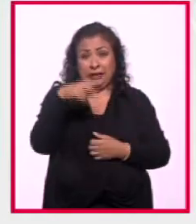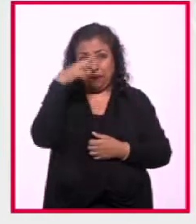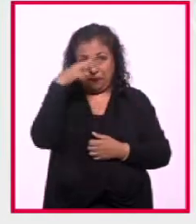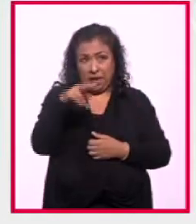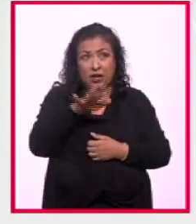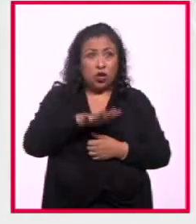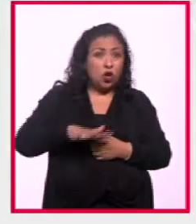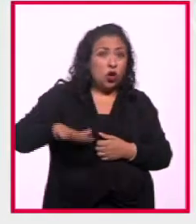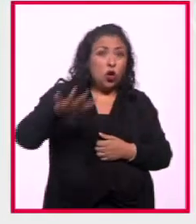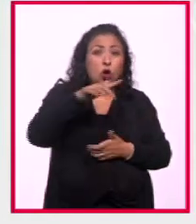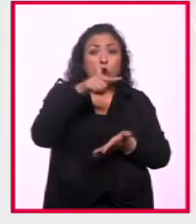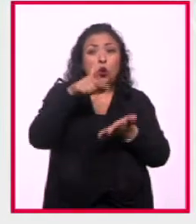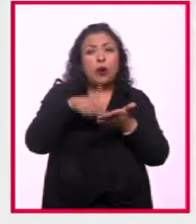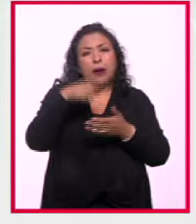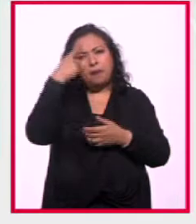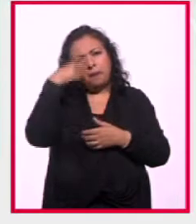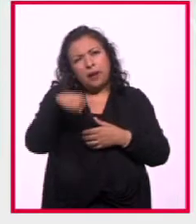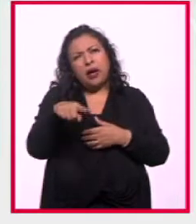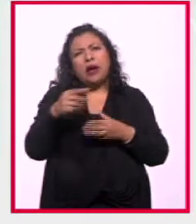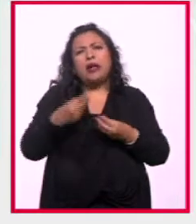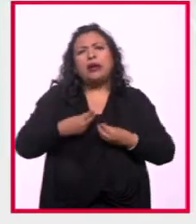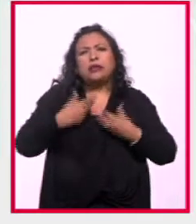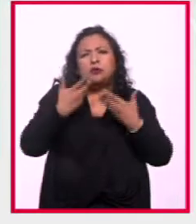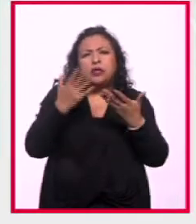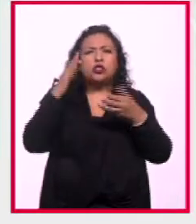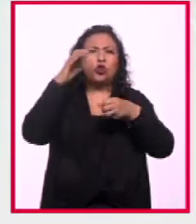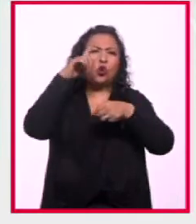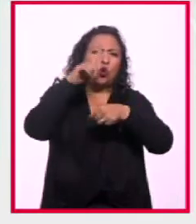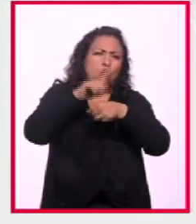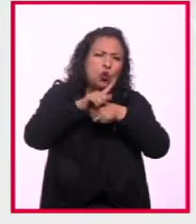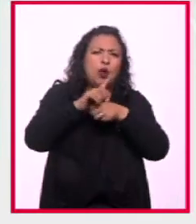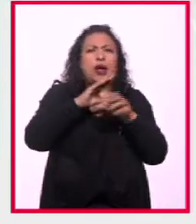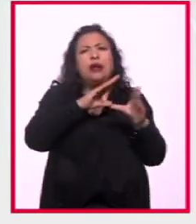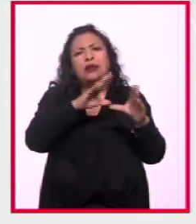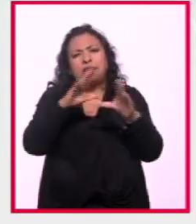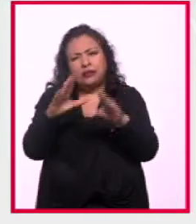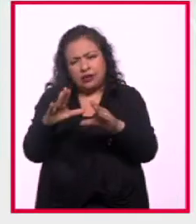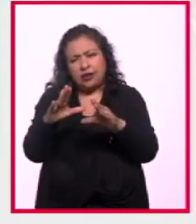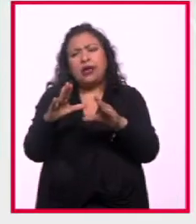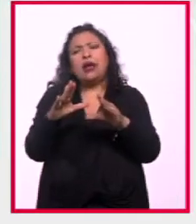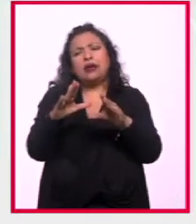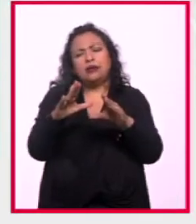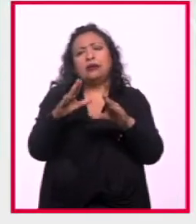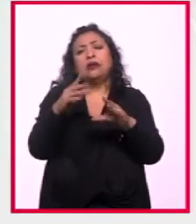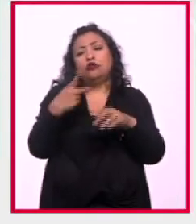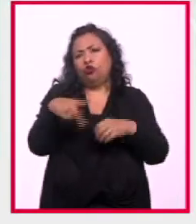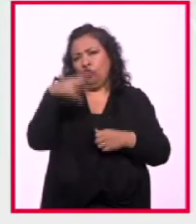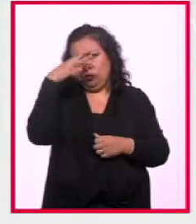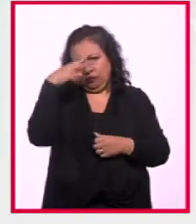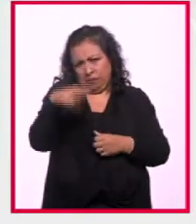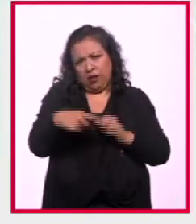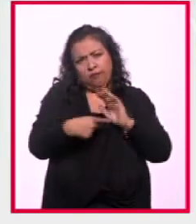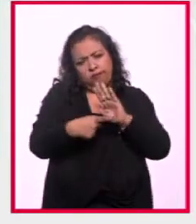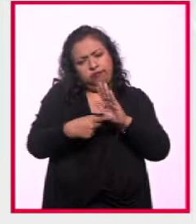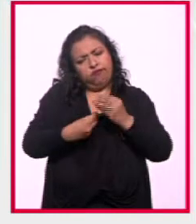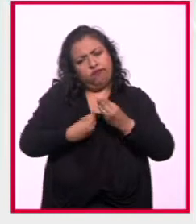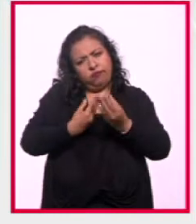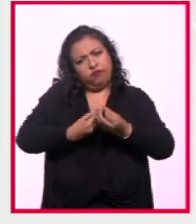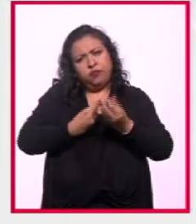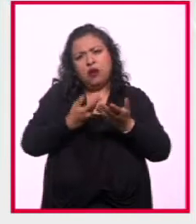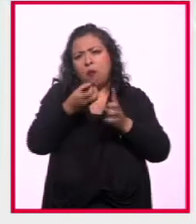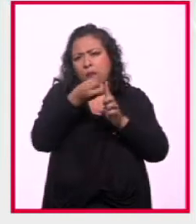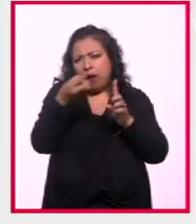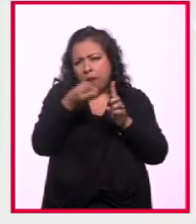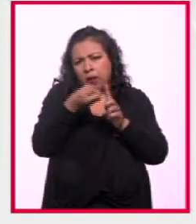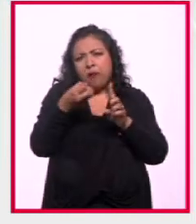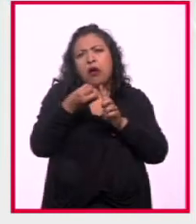un espacio para las manifestaciones culturales académicas de méxico pero con toda la organización